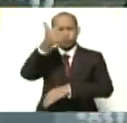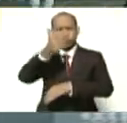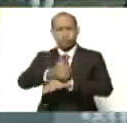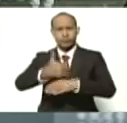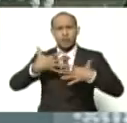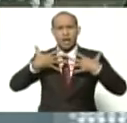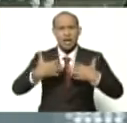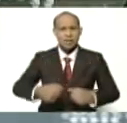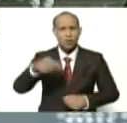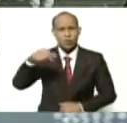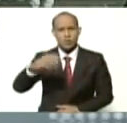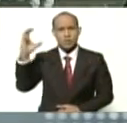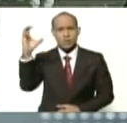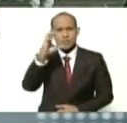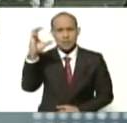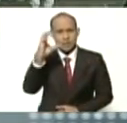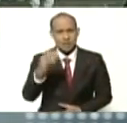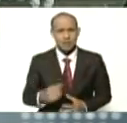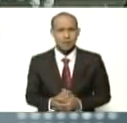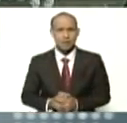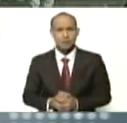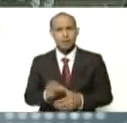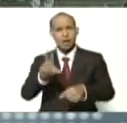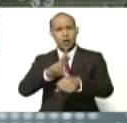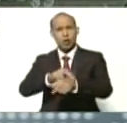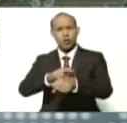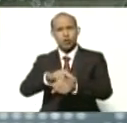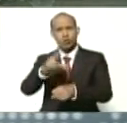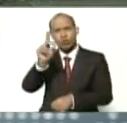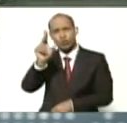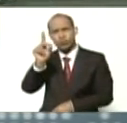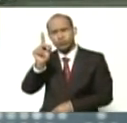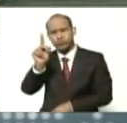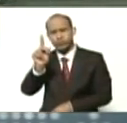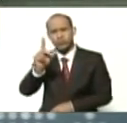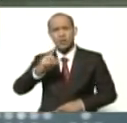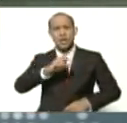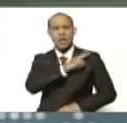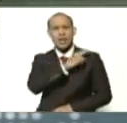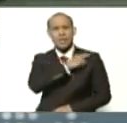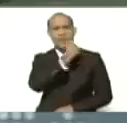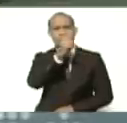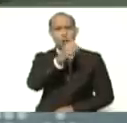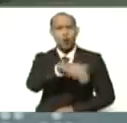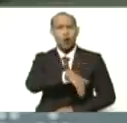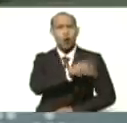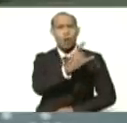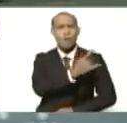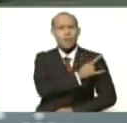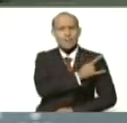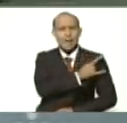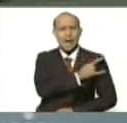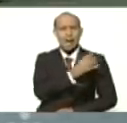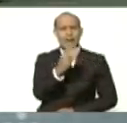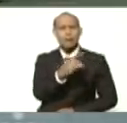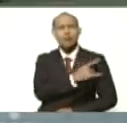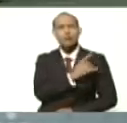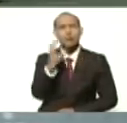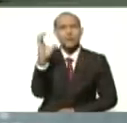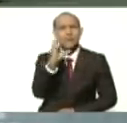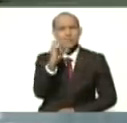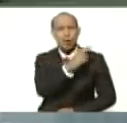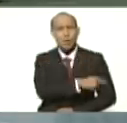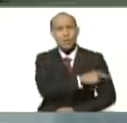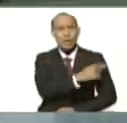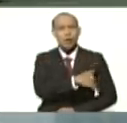salud de caracas el doctor jairo silva aguilera director del hospital clínico universitario de caracas